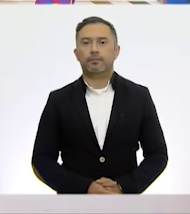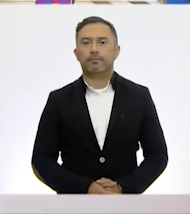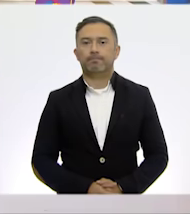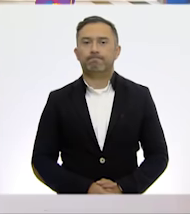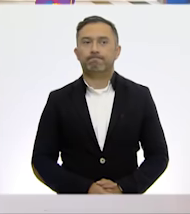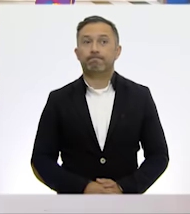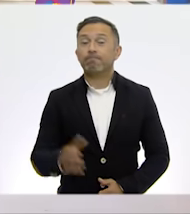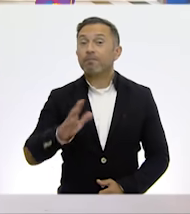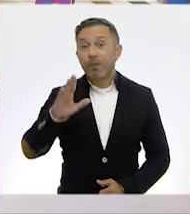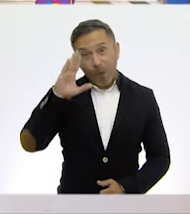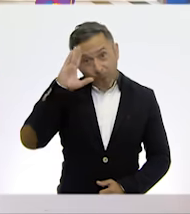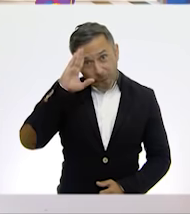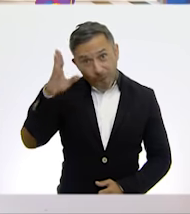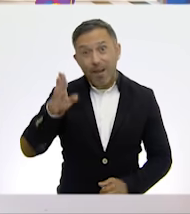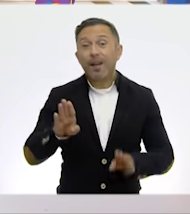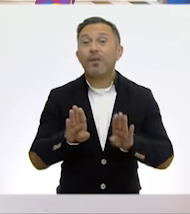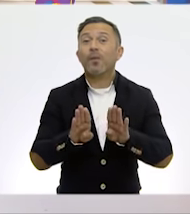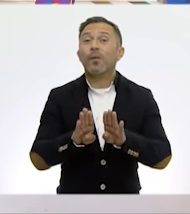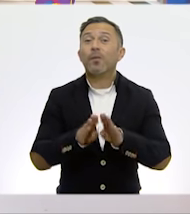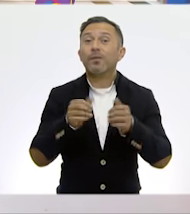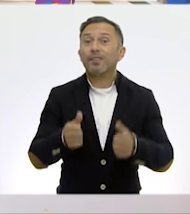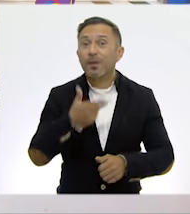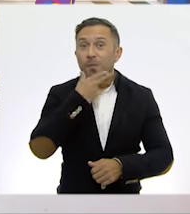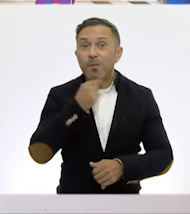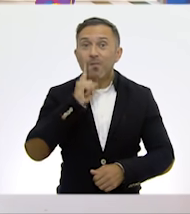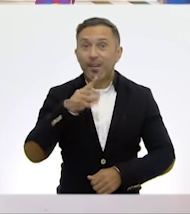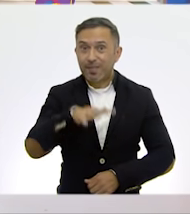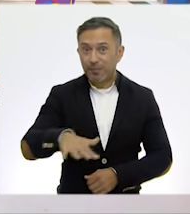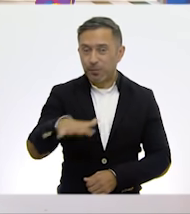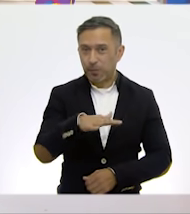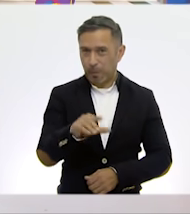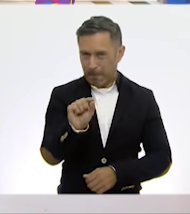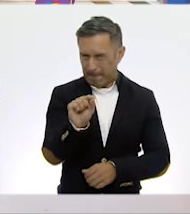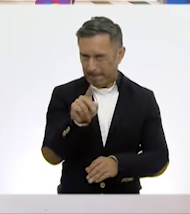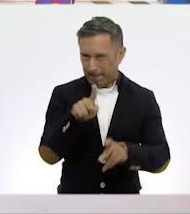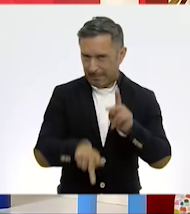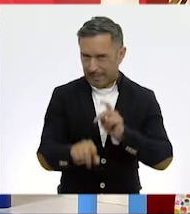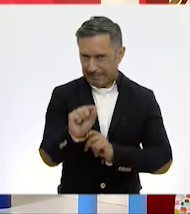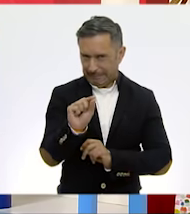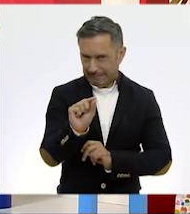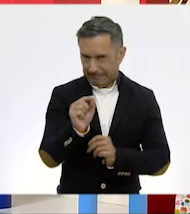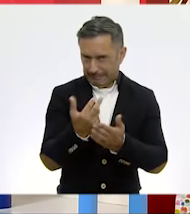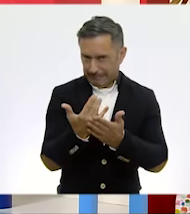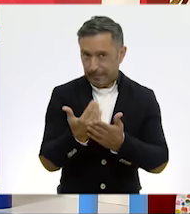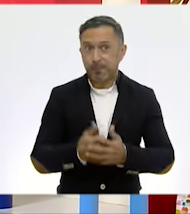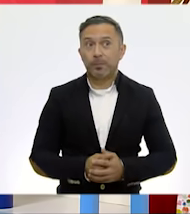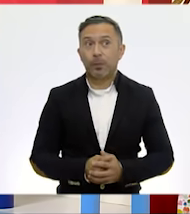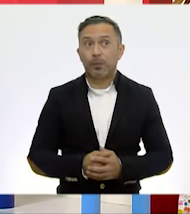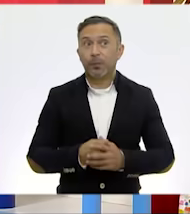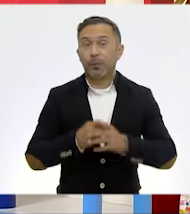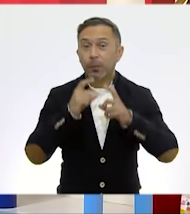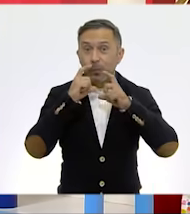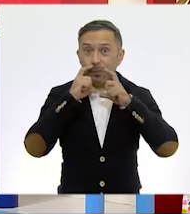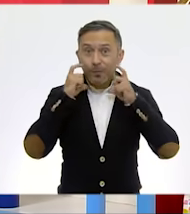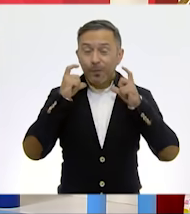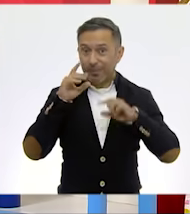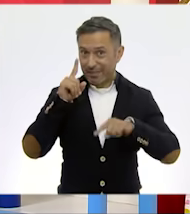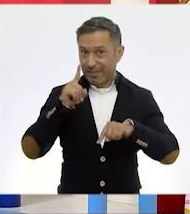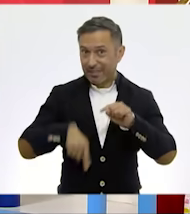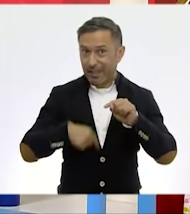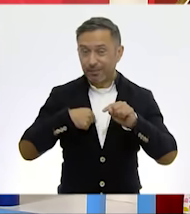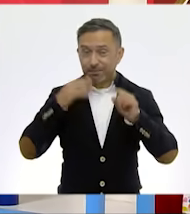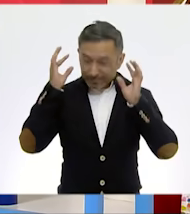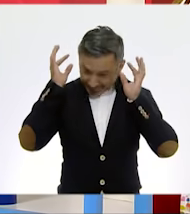¡Ay! ¿Cómo están, niñas y niños? Permítanme un momentito. Me voy a quitar mi cubrebocas. Recuerden, por los extremos,